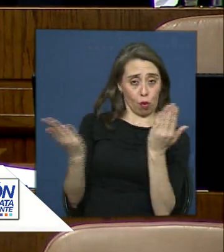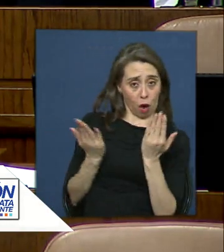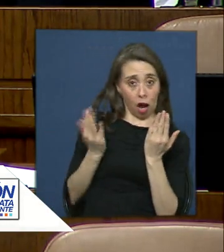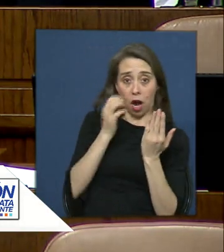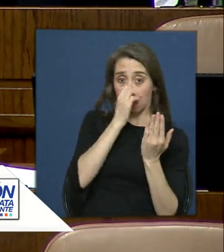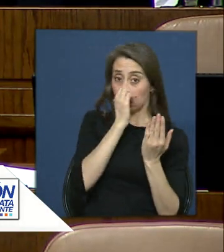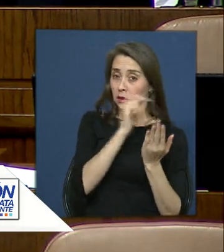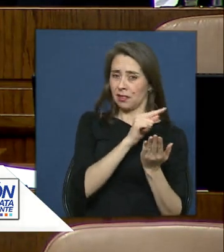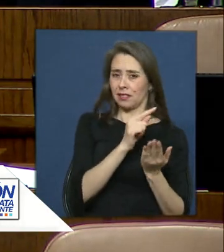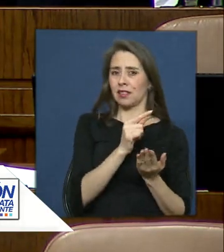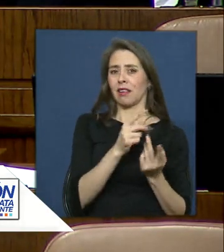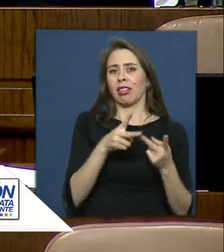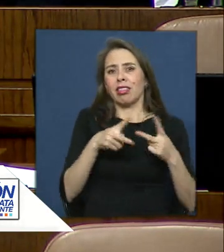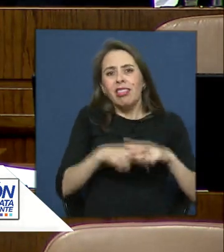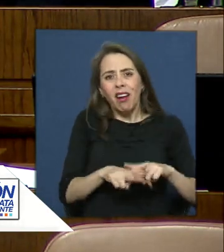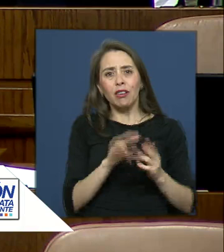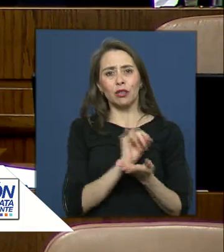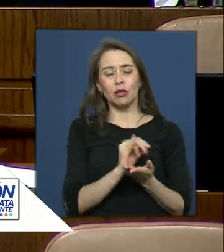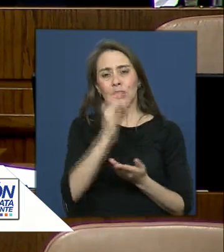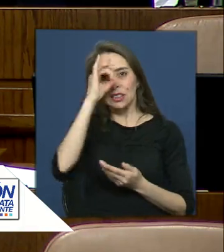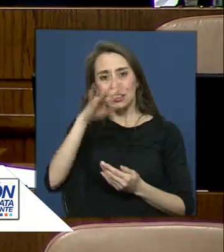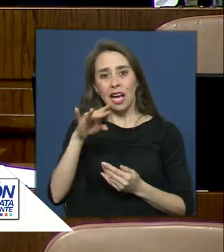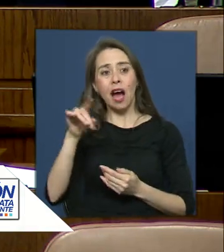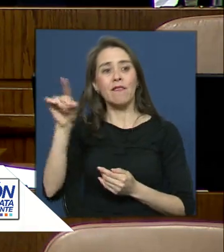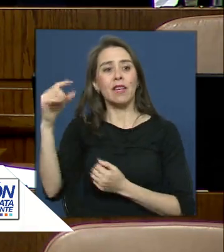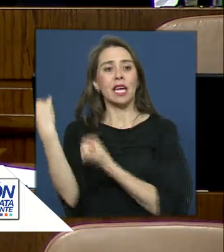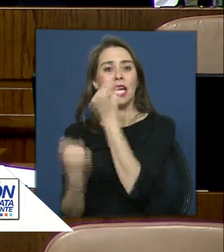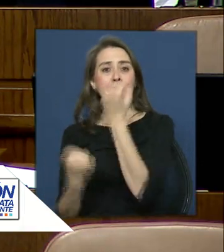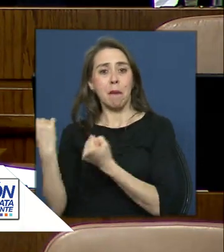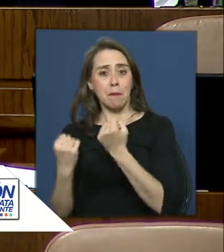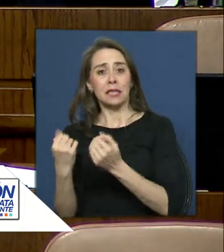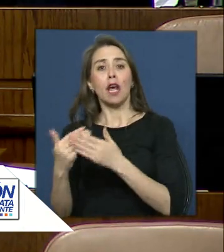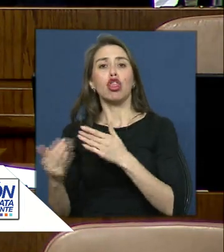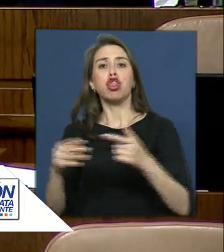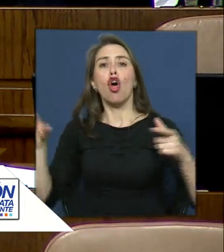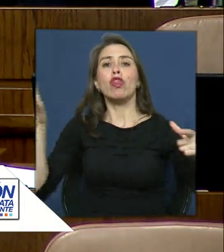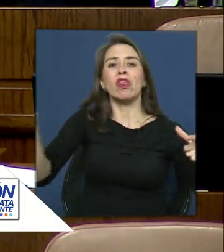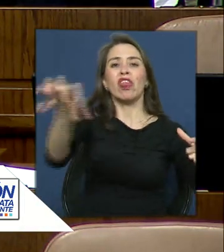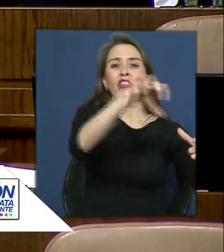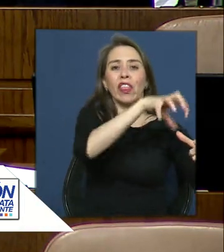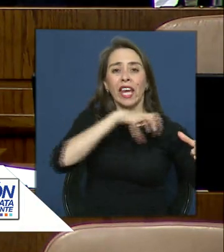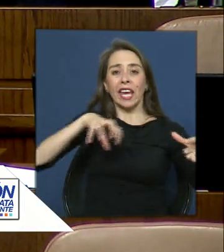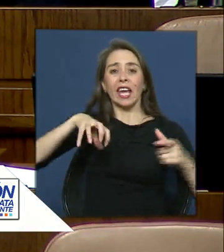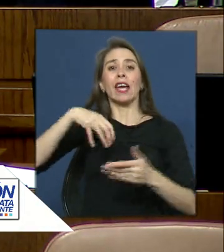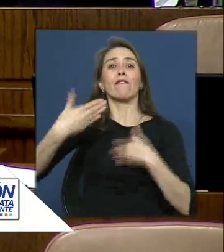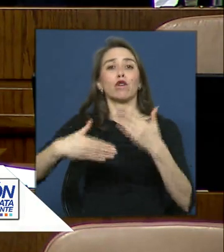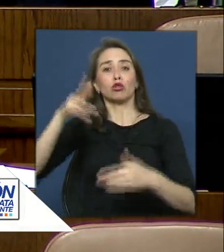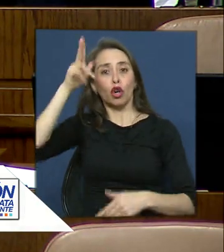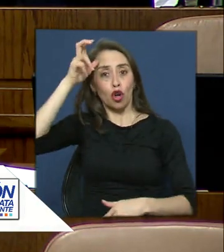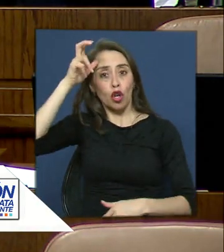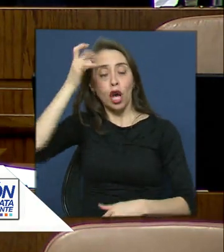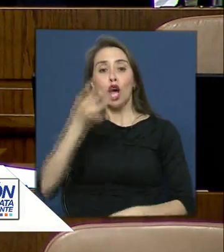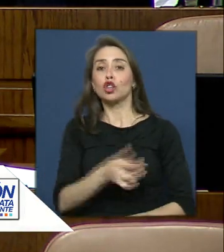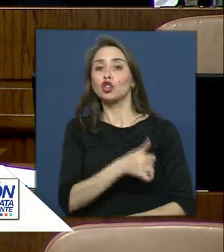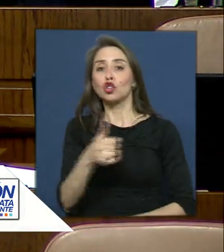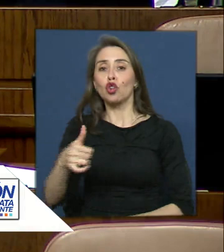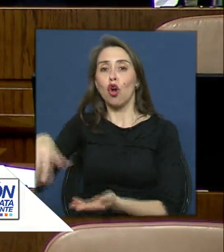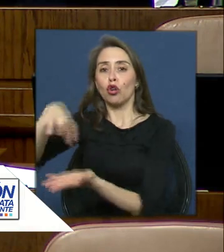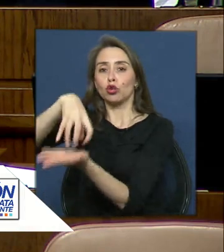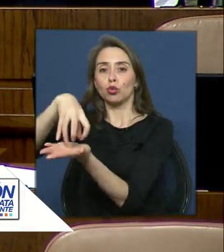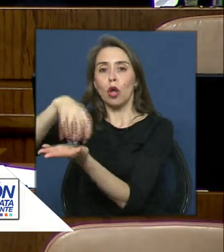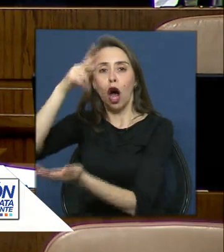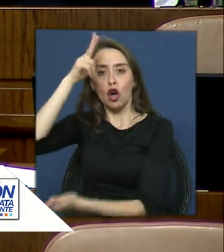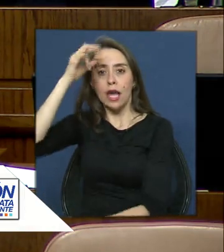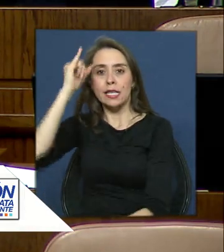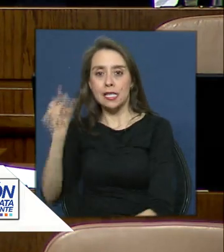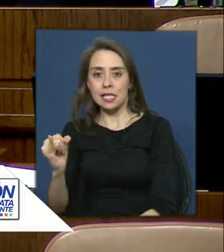técnica que conoce exactamente que las áreas operacionales de la empresa concesionaria en la comuna de Coyhaique están referidas solamente a la ciudad de Coyhaique